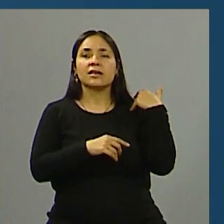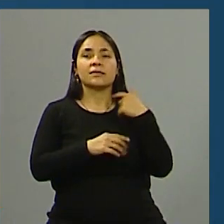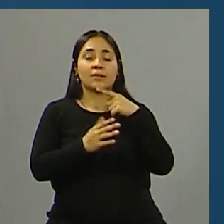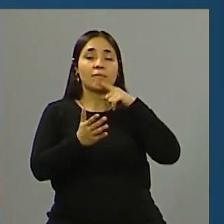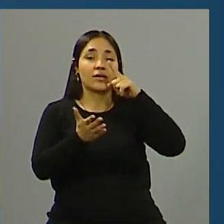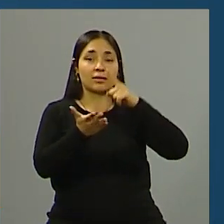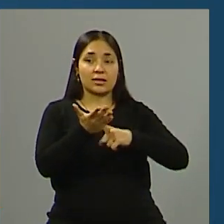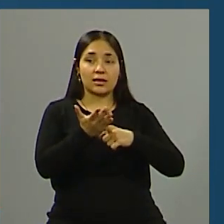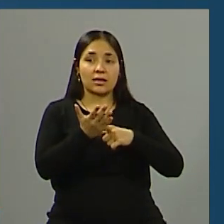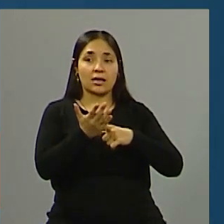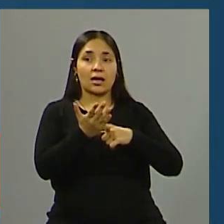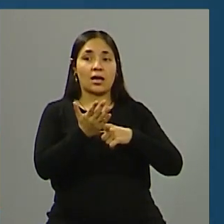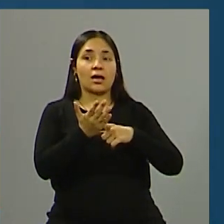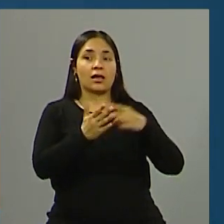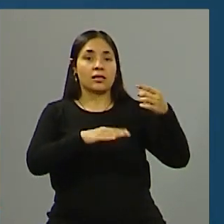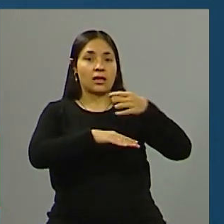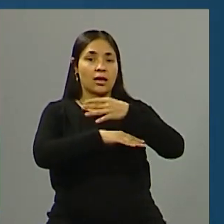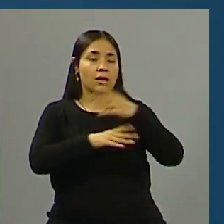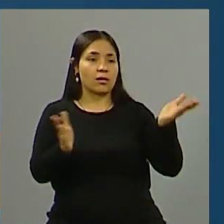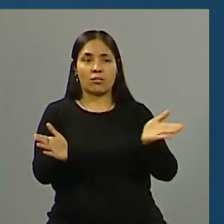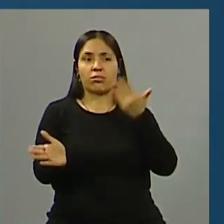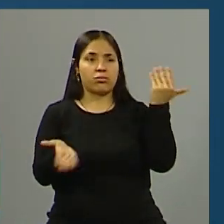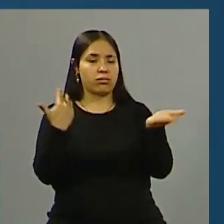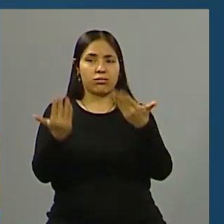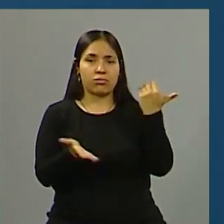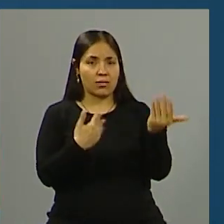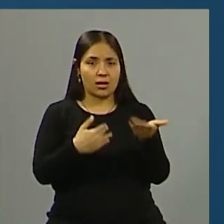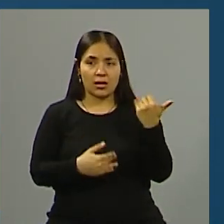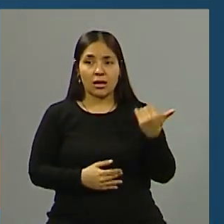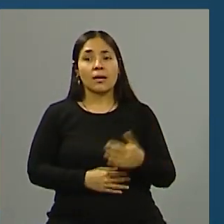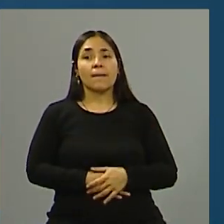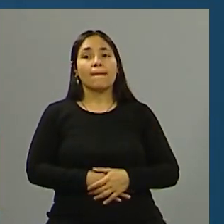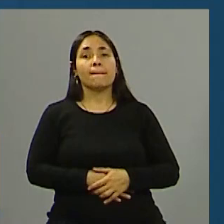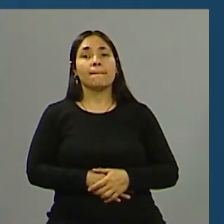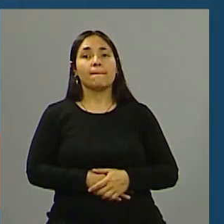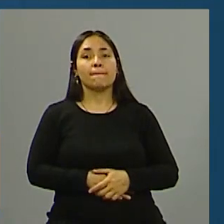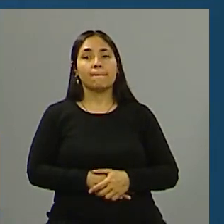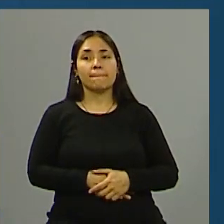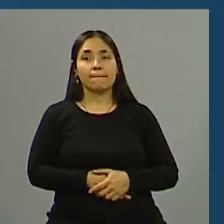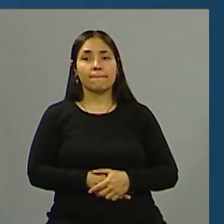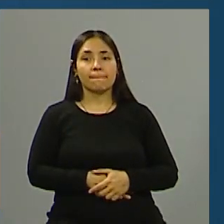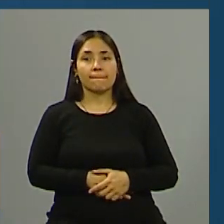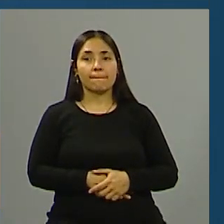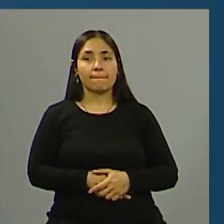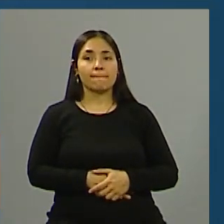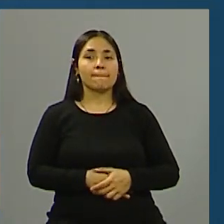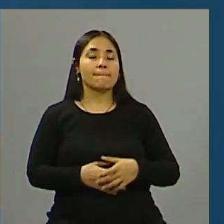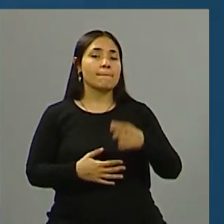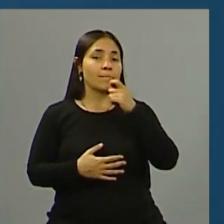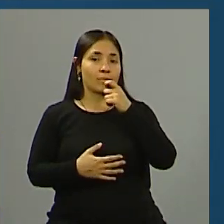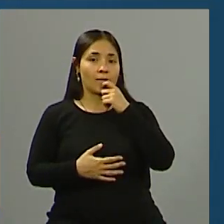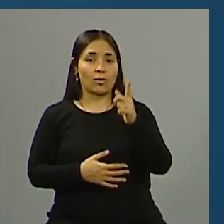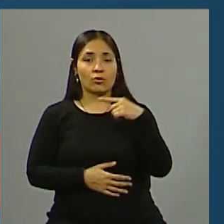decidía el desguace de los trenes en nuestro país. Si tenemos que ver, que generalmente uno dice, bueno, queremos llegar